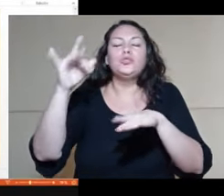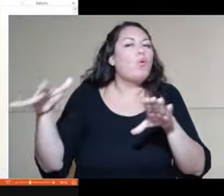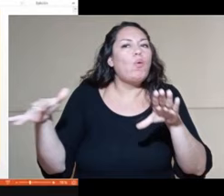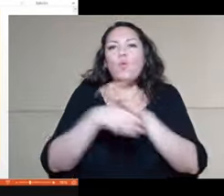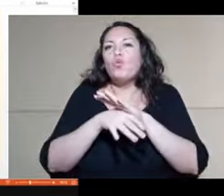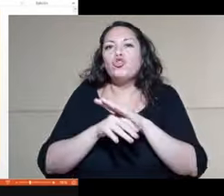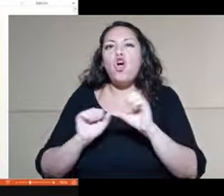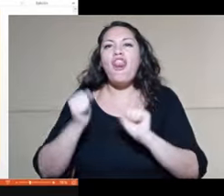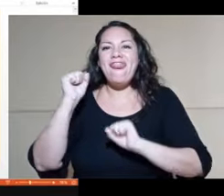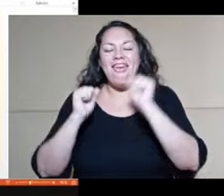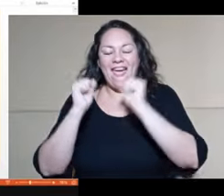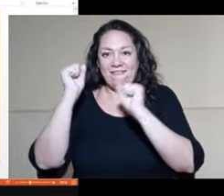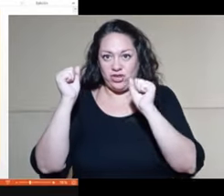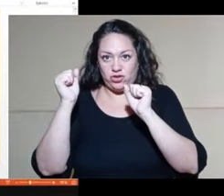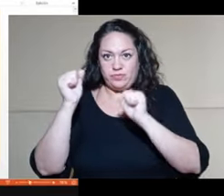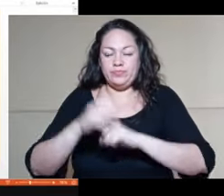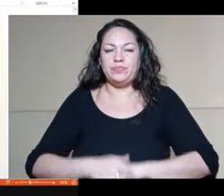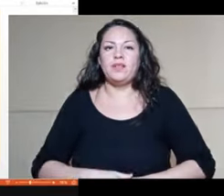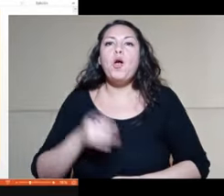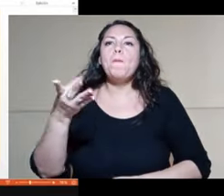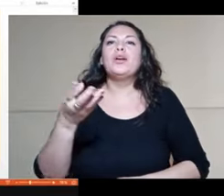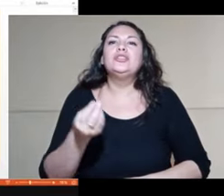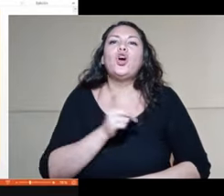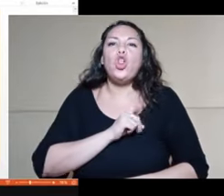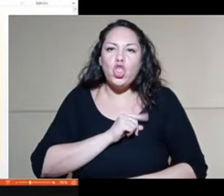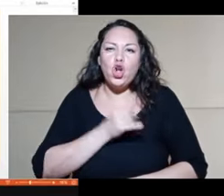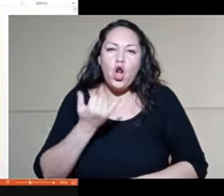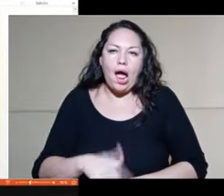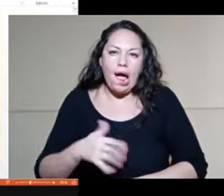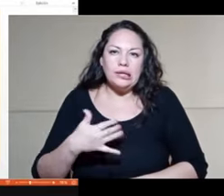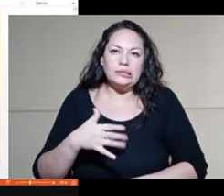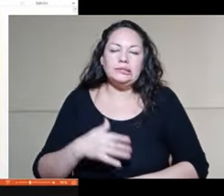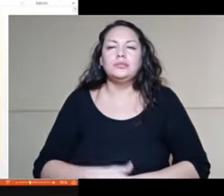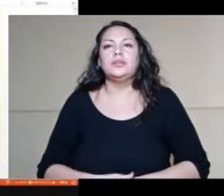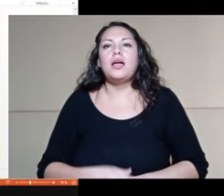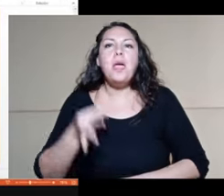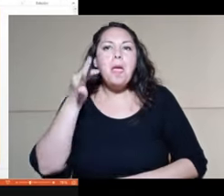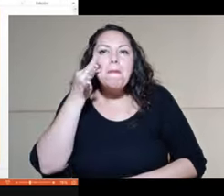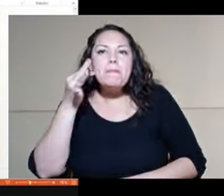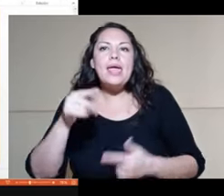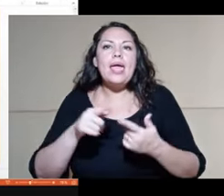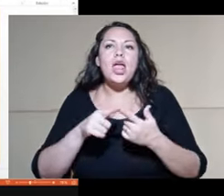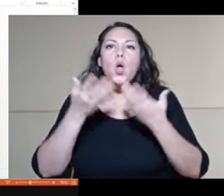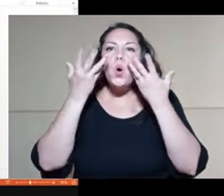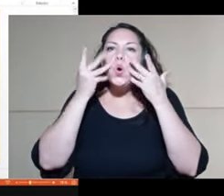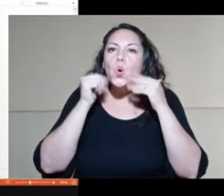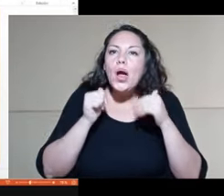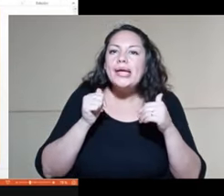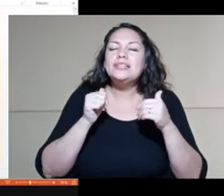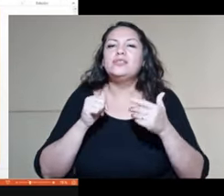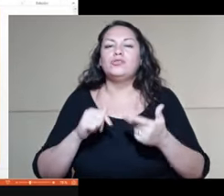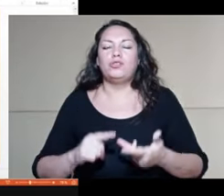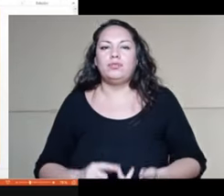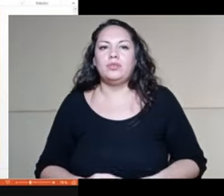pincho directamente el nervio. Esa es la terminación nerviosa libre. Por eso duele, y duele mucho. Y ahí tenemos en la piel,